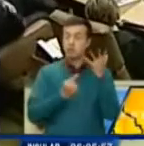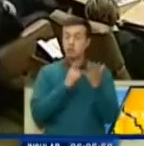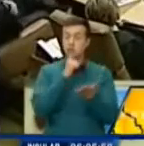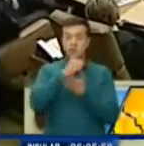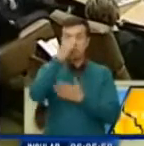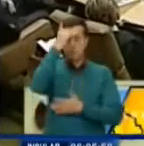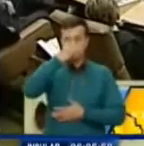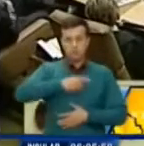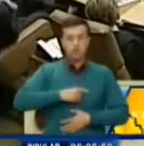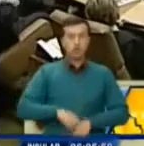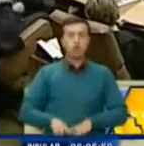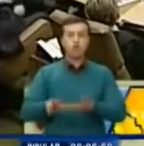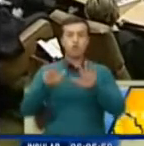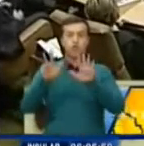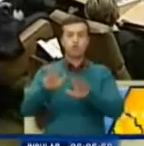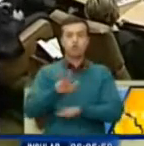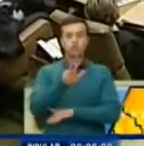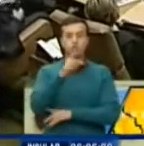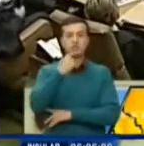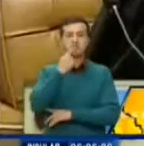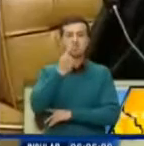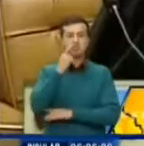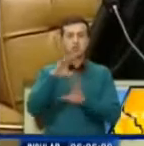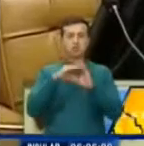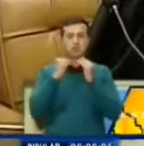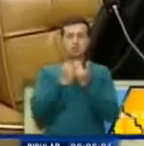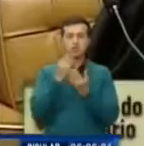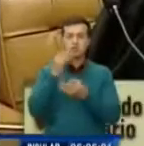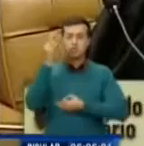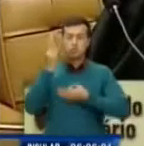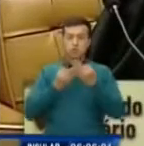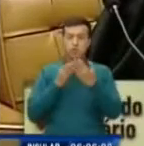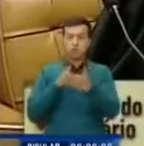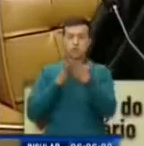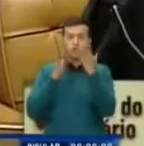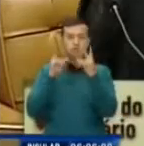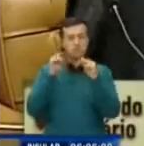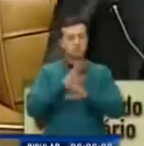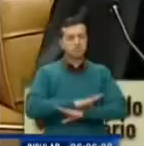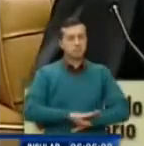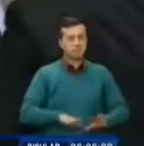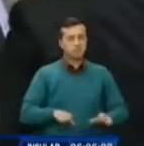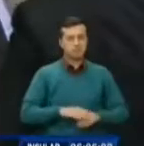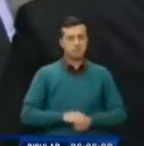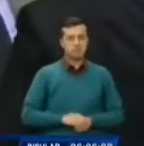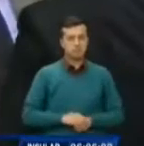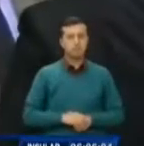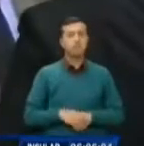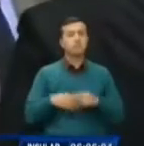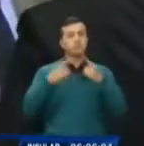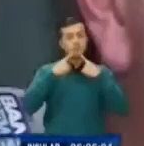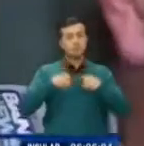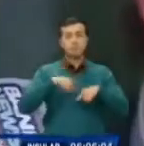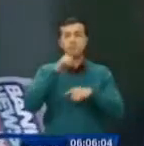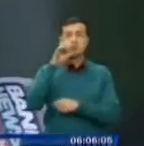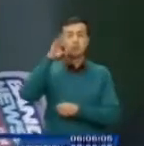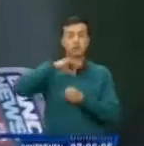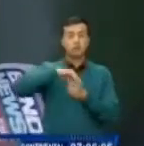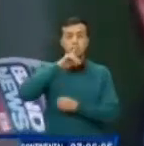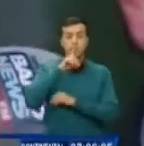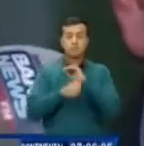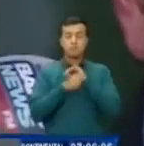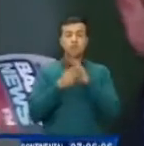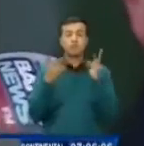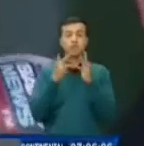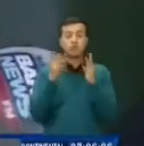decisión de 8-3, los jueces anularon una comisión de juicio político dominado por la oposición, establecida por votación secreta en la